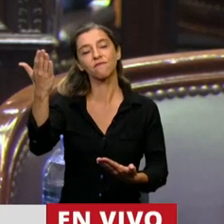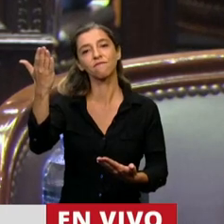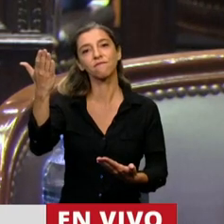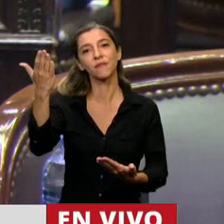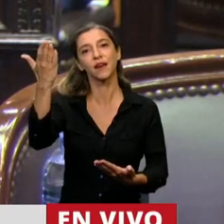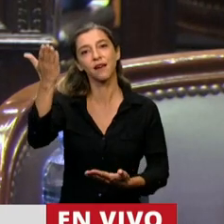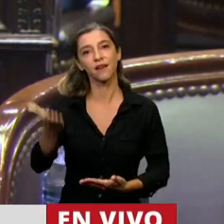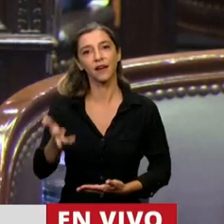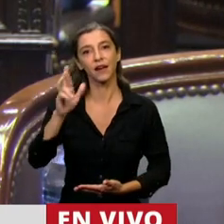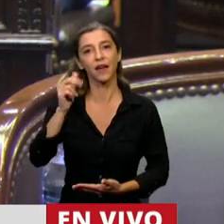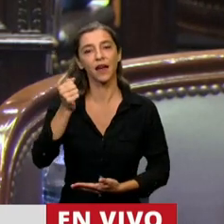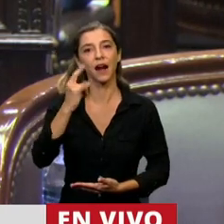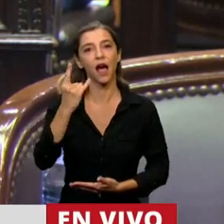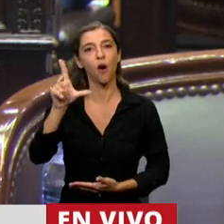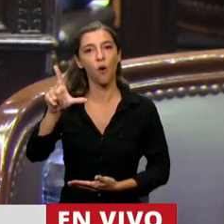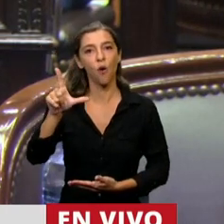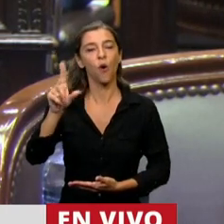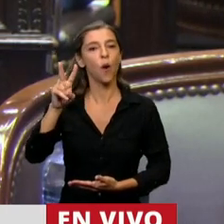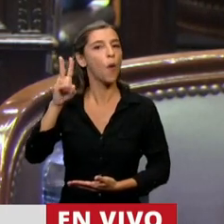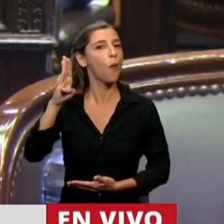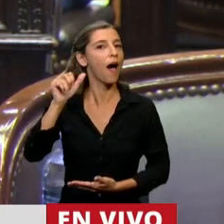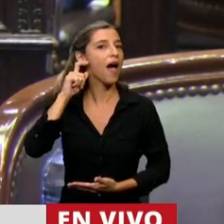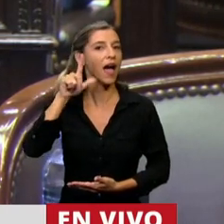a Raúl Baglini,